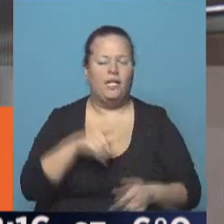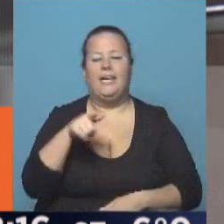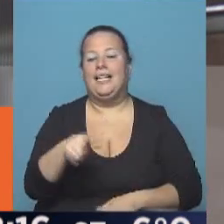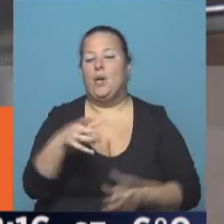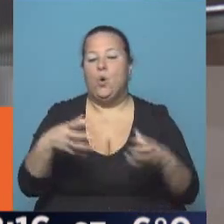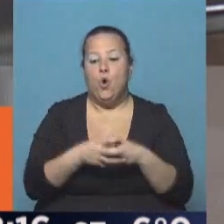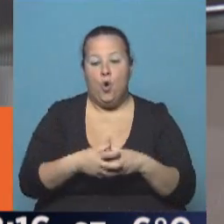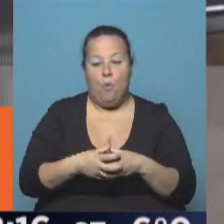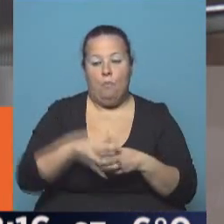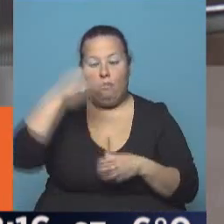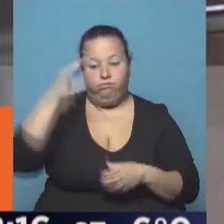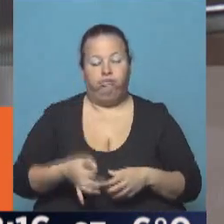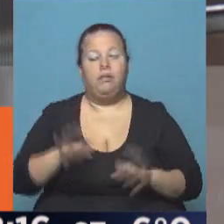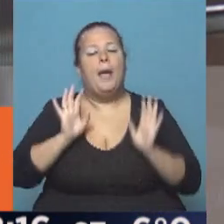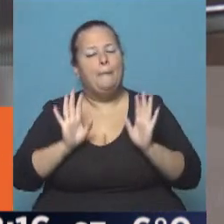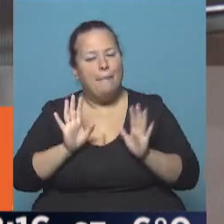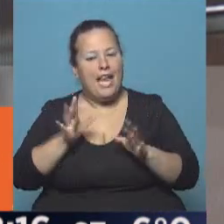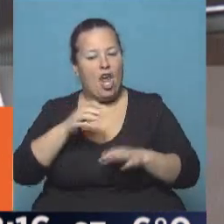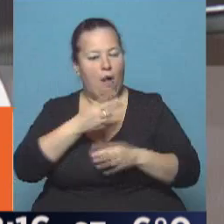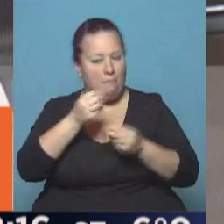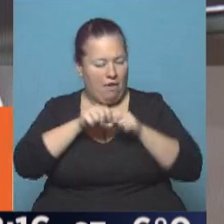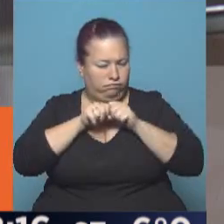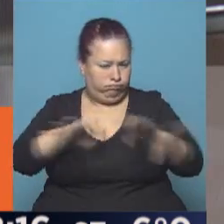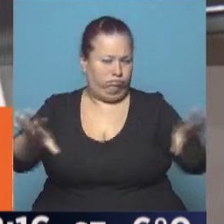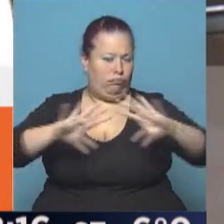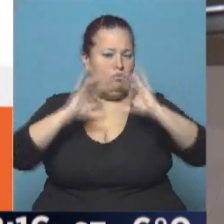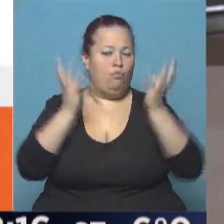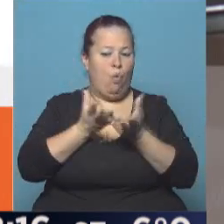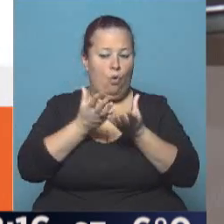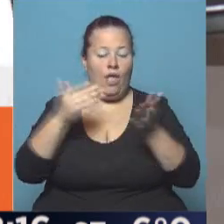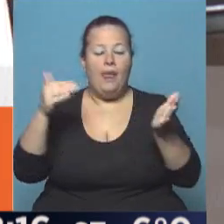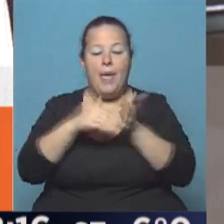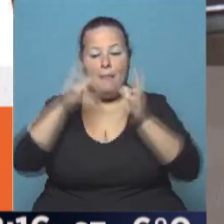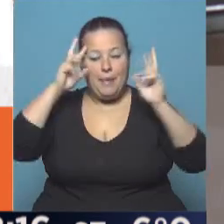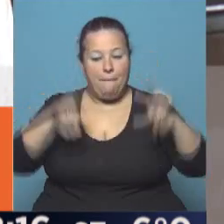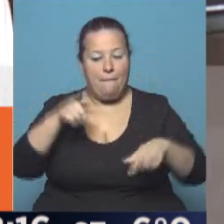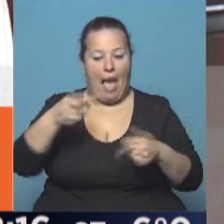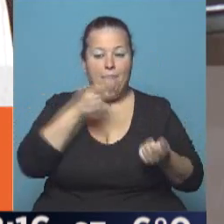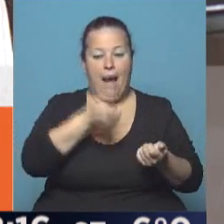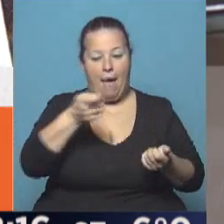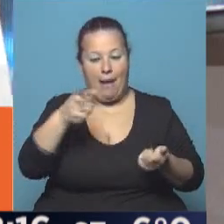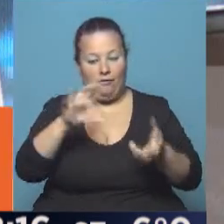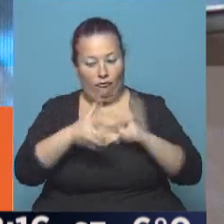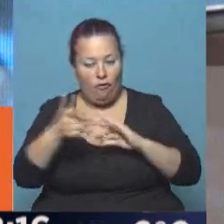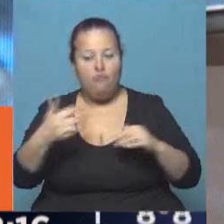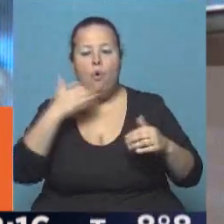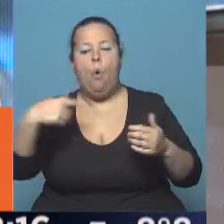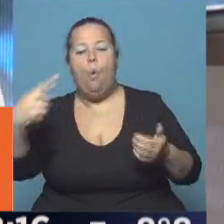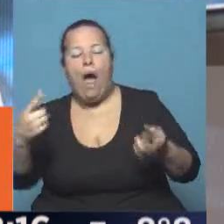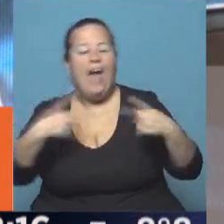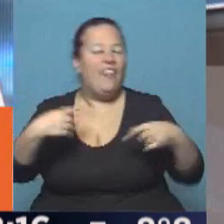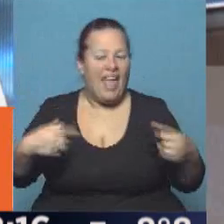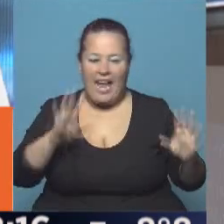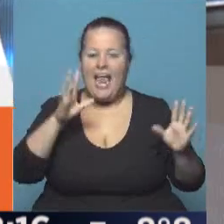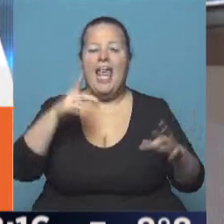un régimen determinado, pero que el terror se esparció por el mundo de acuerdo a la táctica de matar que tienen, ¿no? No se sabe cuándo, en qué, y